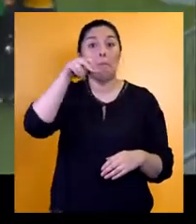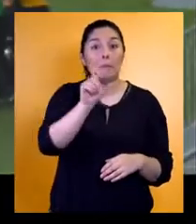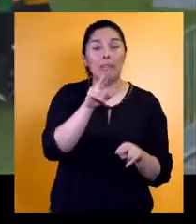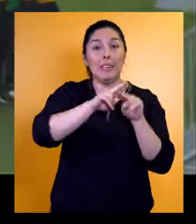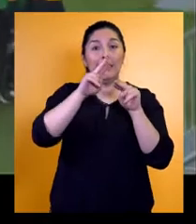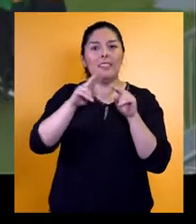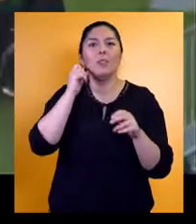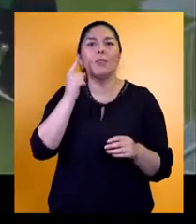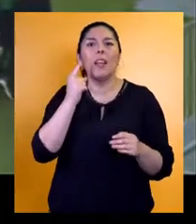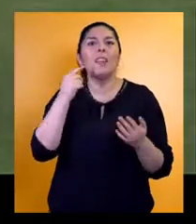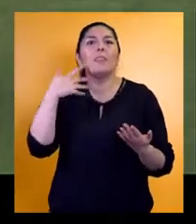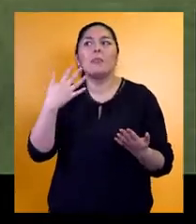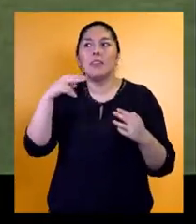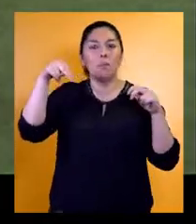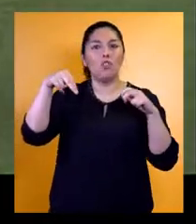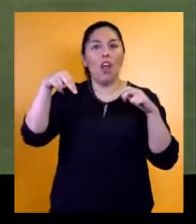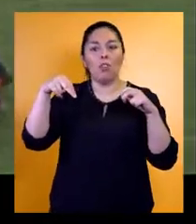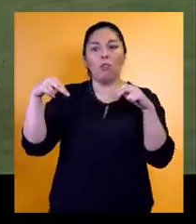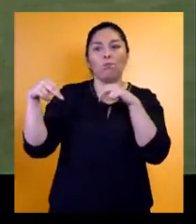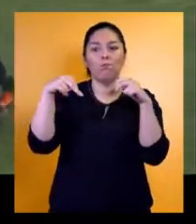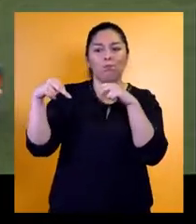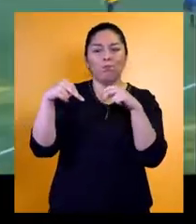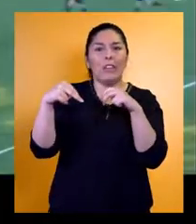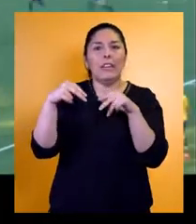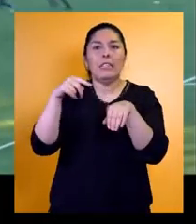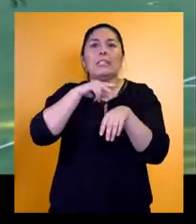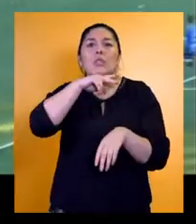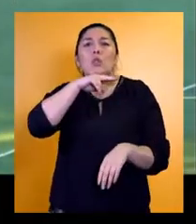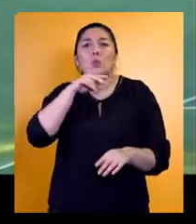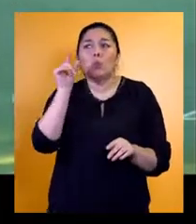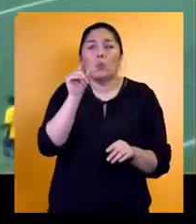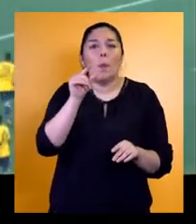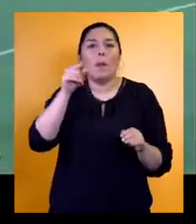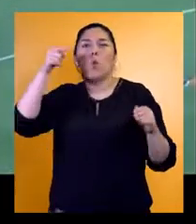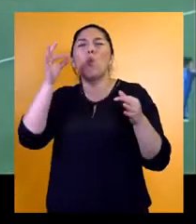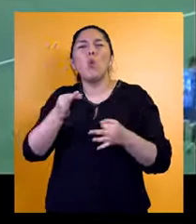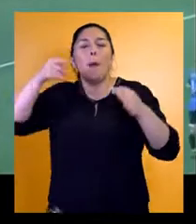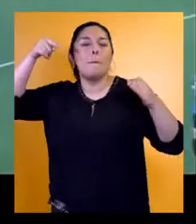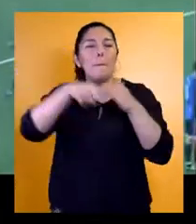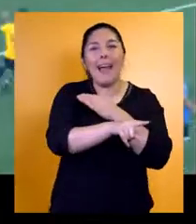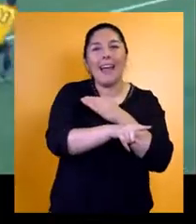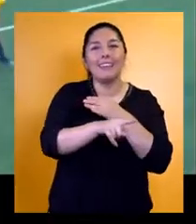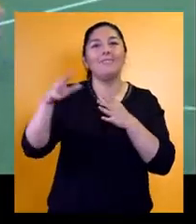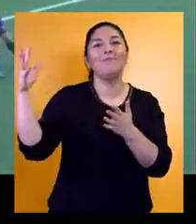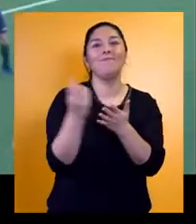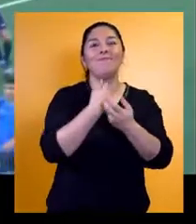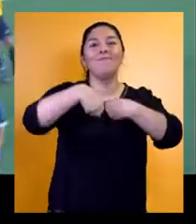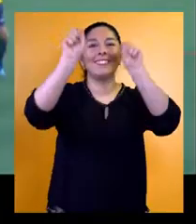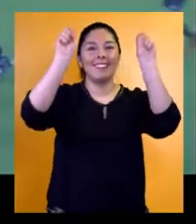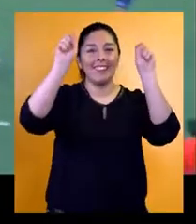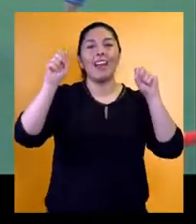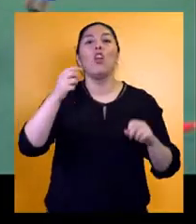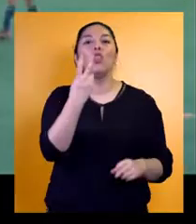el atacante se encuentra con su propia revancha en fracción de segundos y con un gol olímpico que le da la victoria a su equipo por